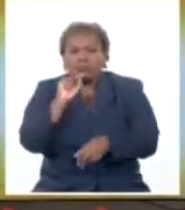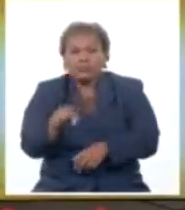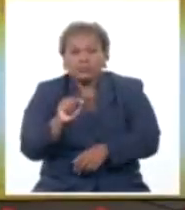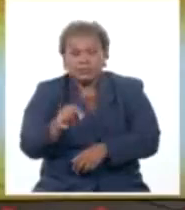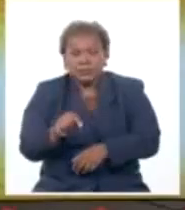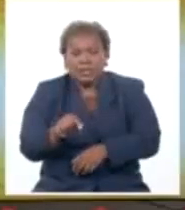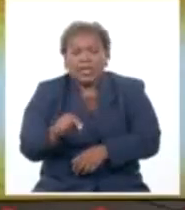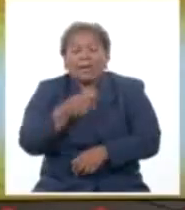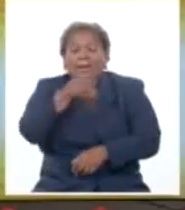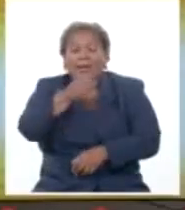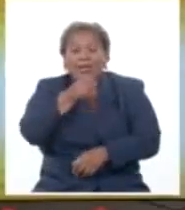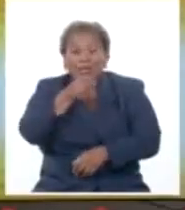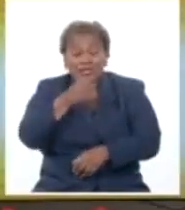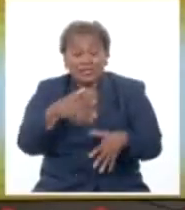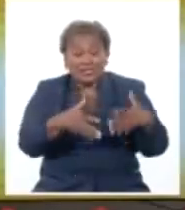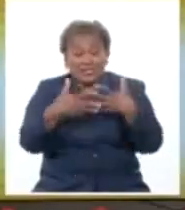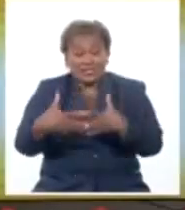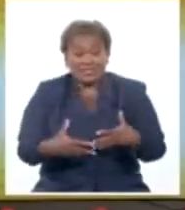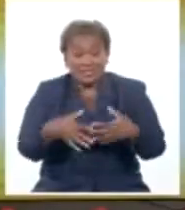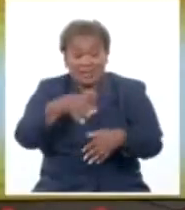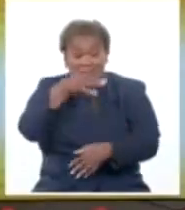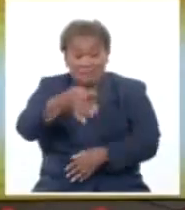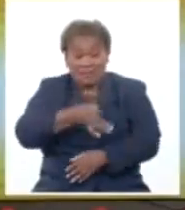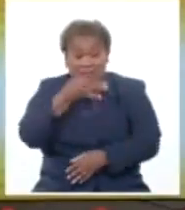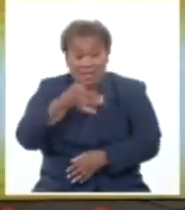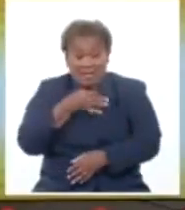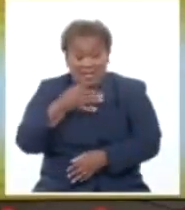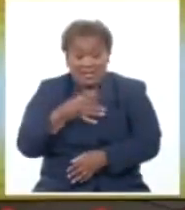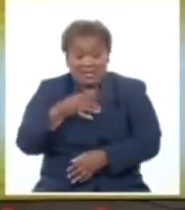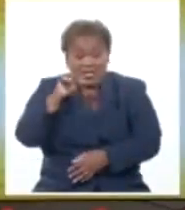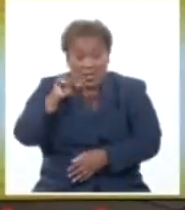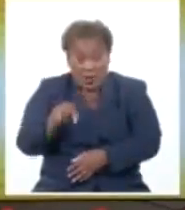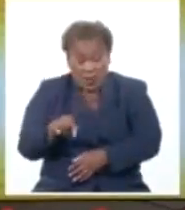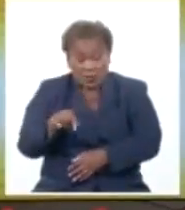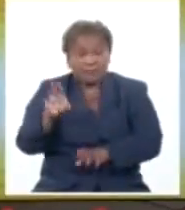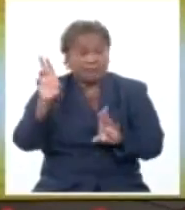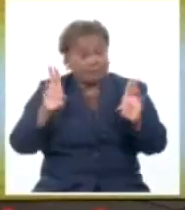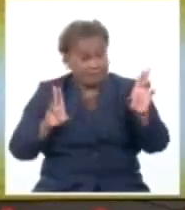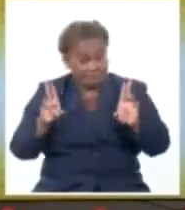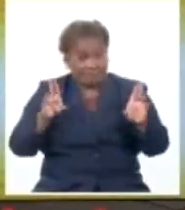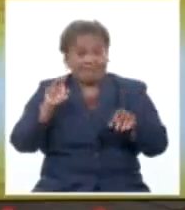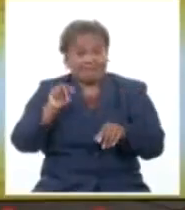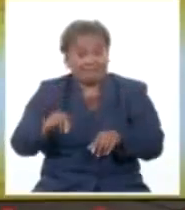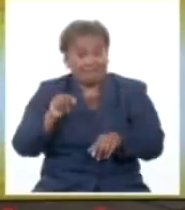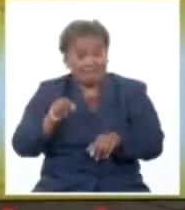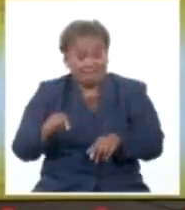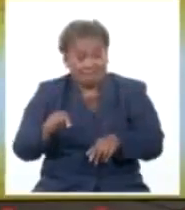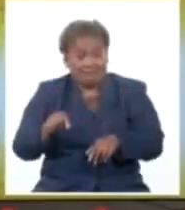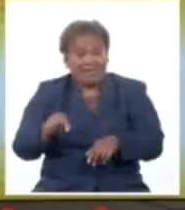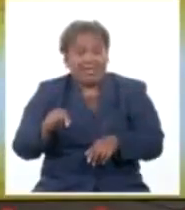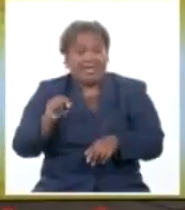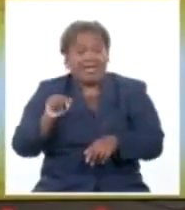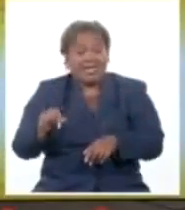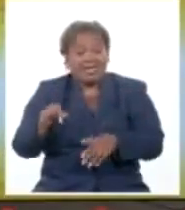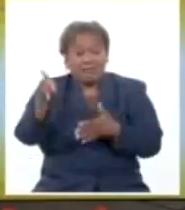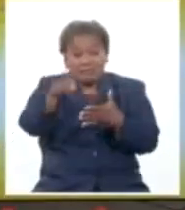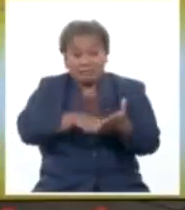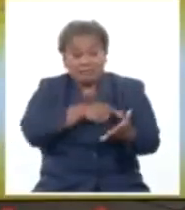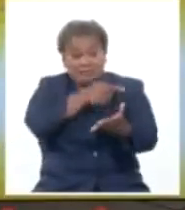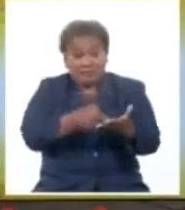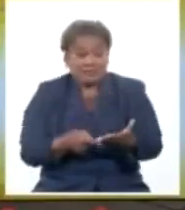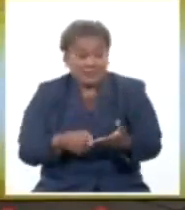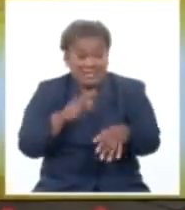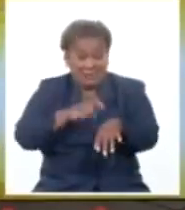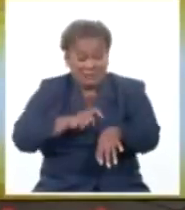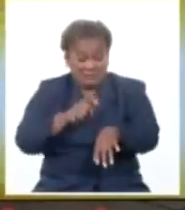por el periodista norteamericano Seymour Hersh. Y hoy se sumó a este destape el tabloide británico The Times,